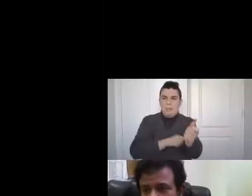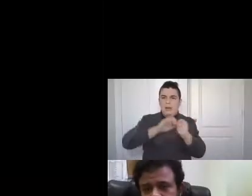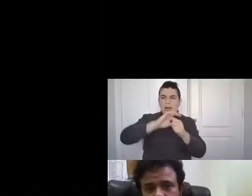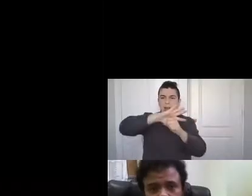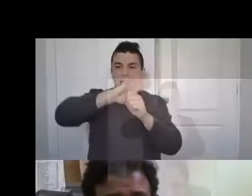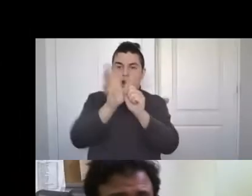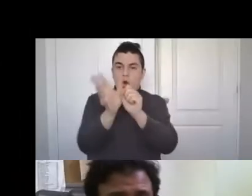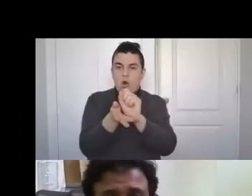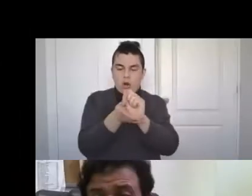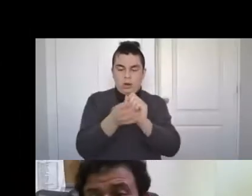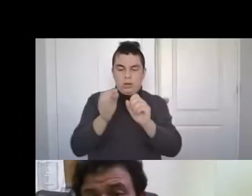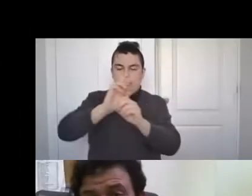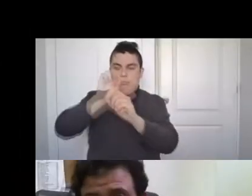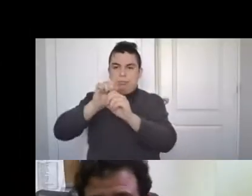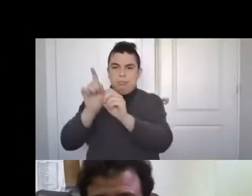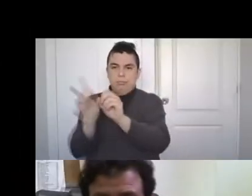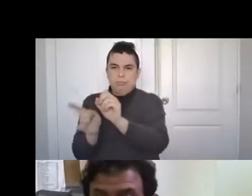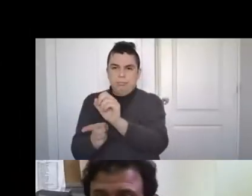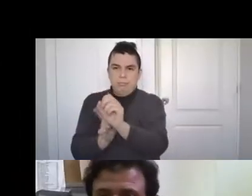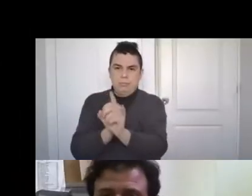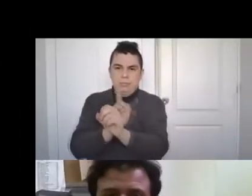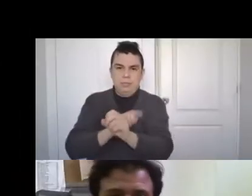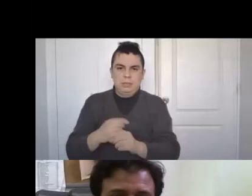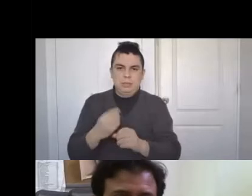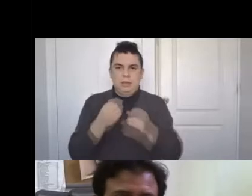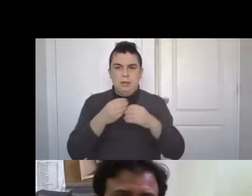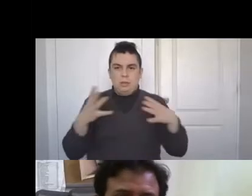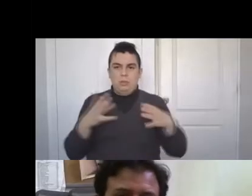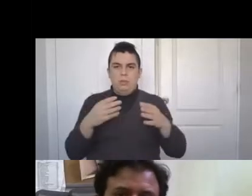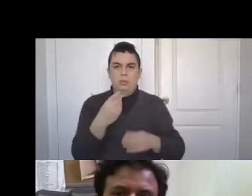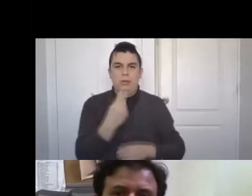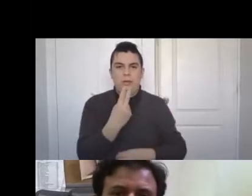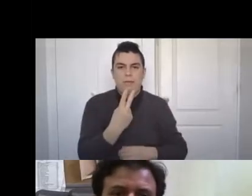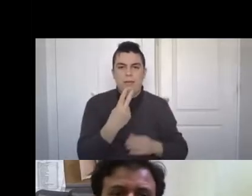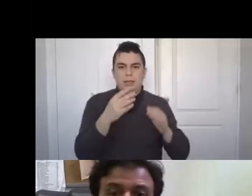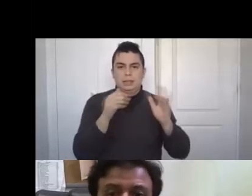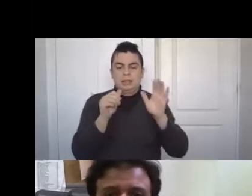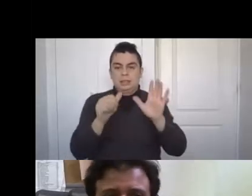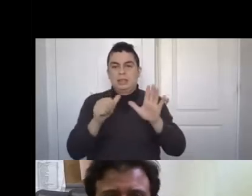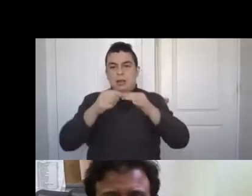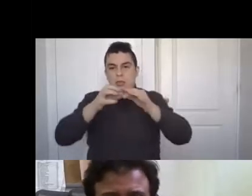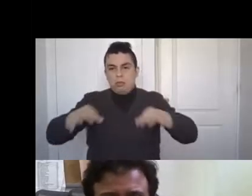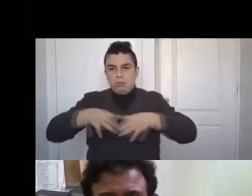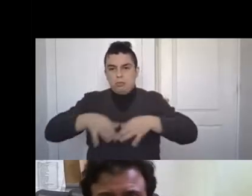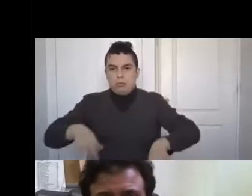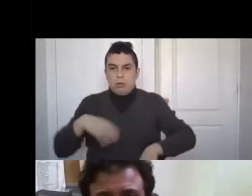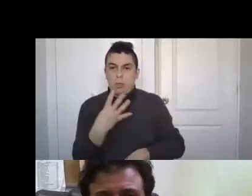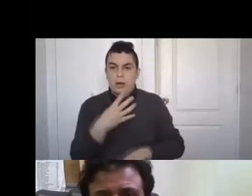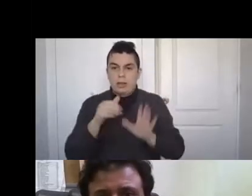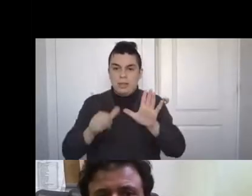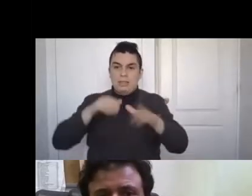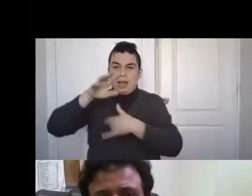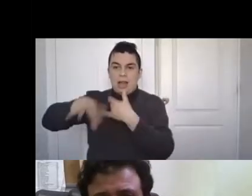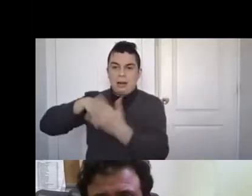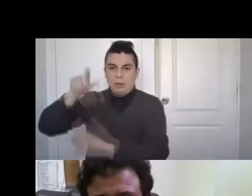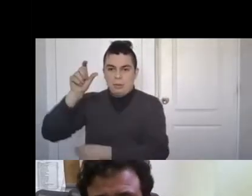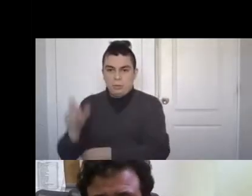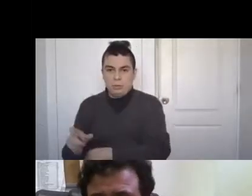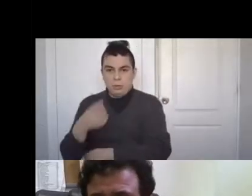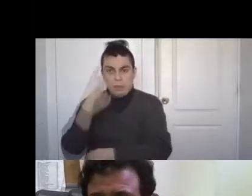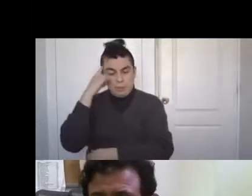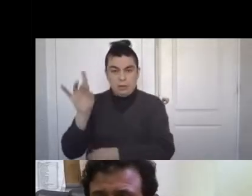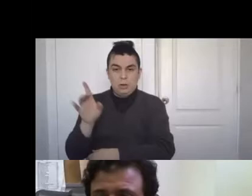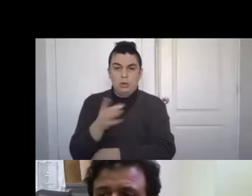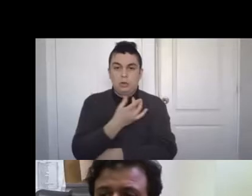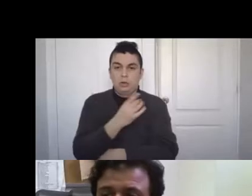2 subfamilias, 5 géneros, 26 subgéneros, 46 especies. Sin embargo, solo 6 se han visto eventos zoonóticos,